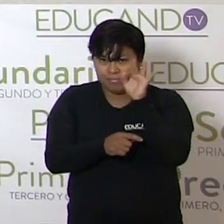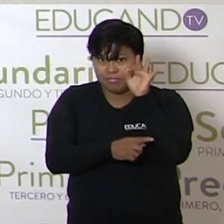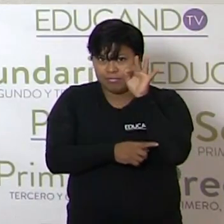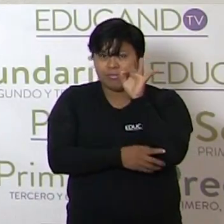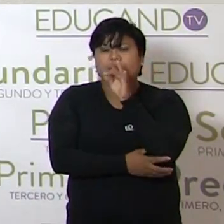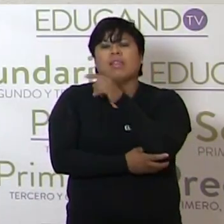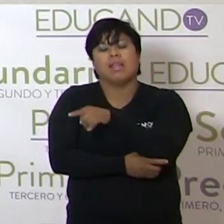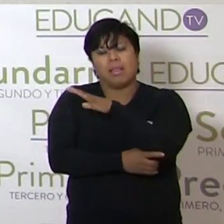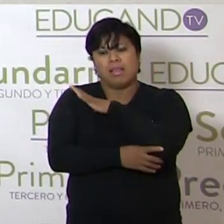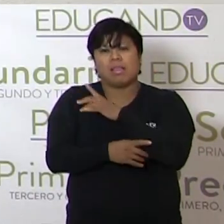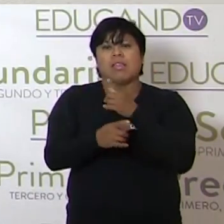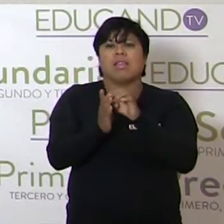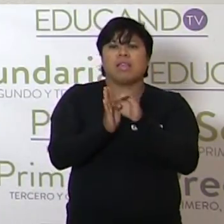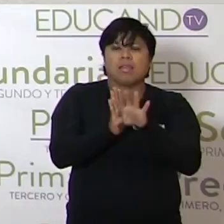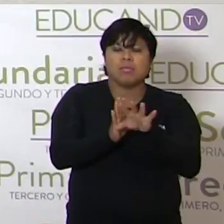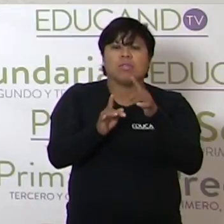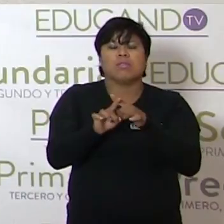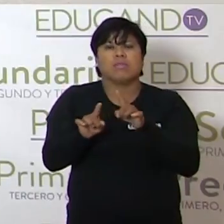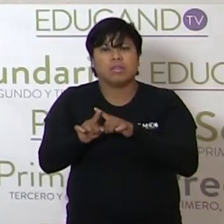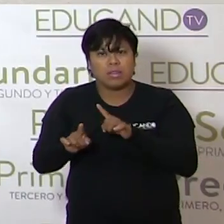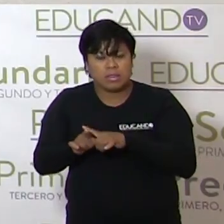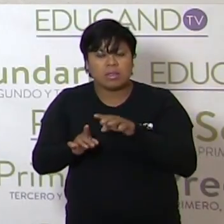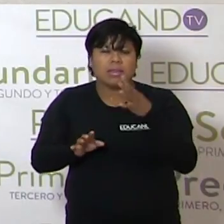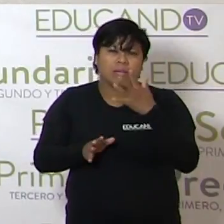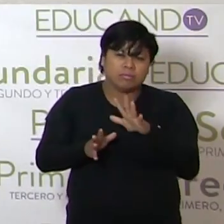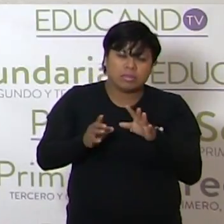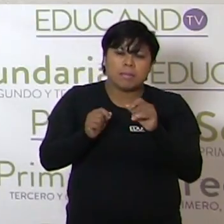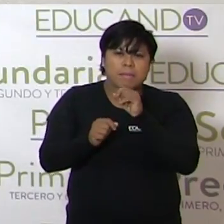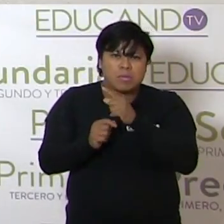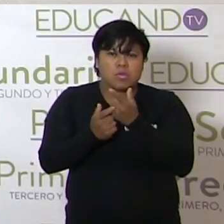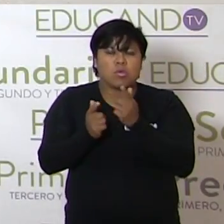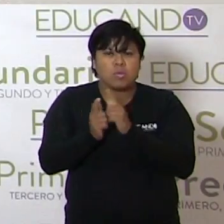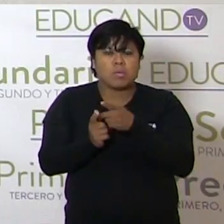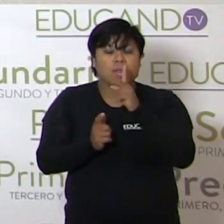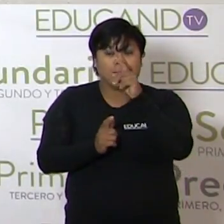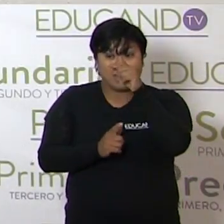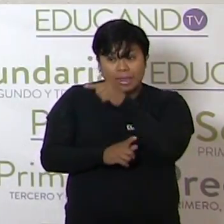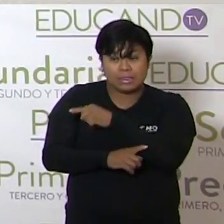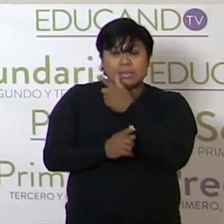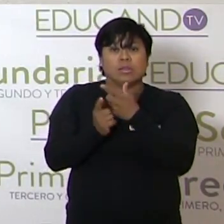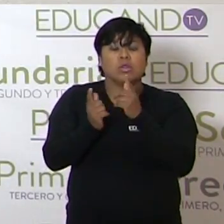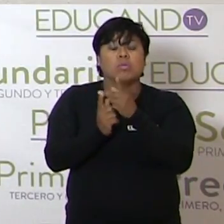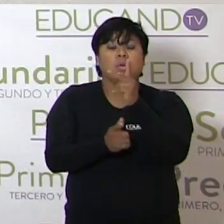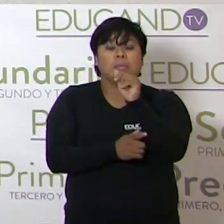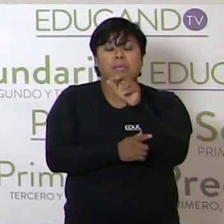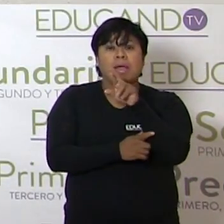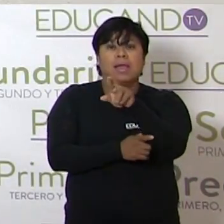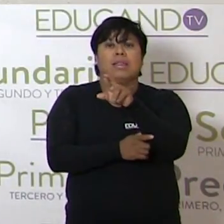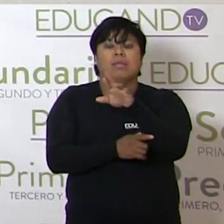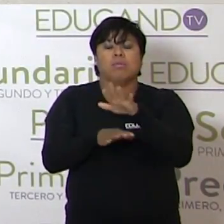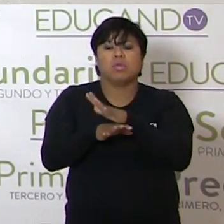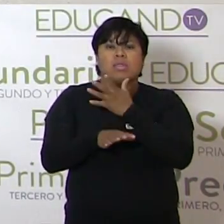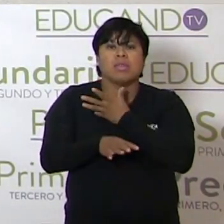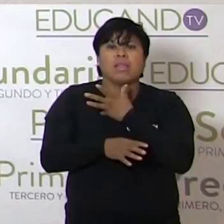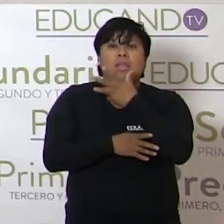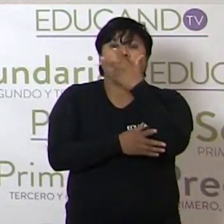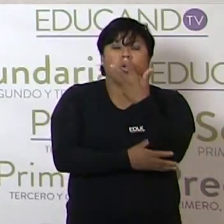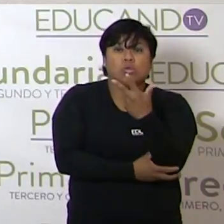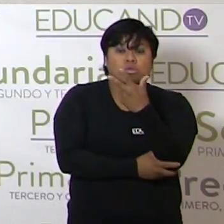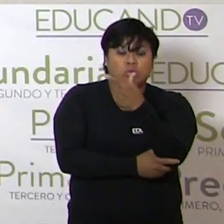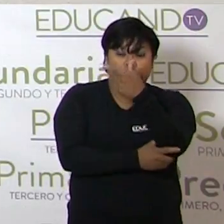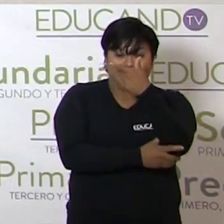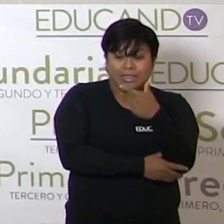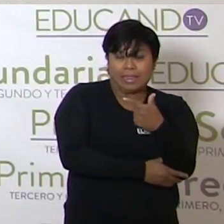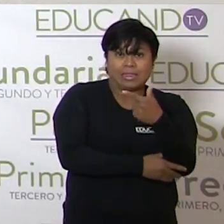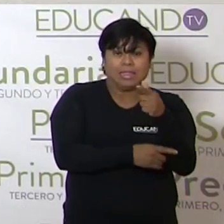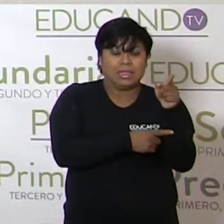un ejemplo diferente. Aquí tenemos casi el mismo conjunto, pero este es un conjunto par, porque tiene 8 elementos. Este tiene 7, este tiene